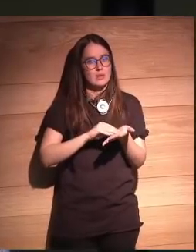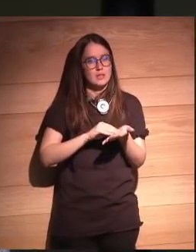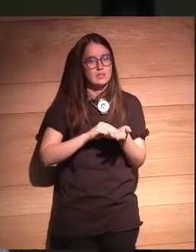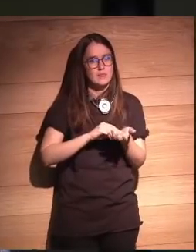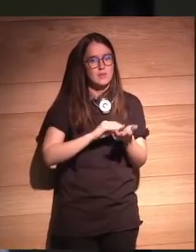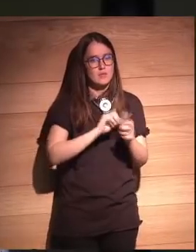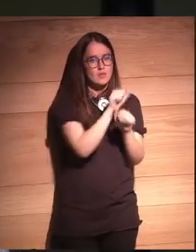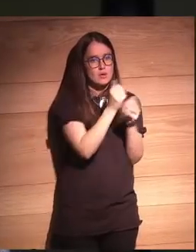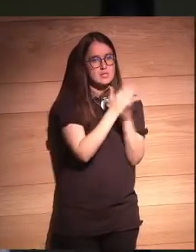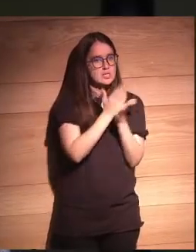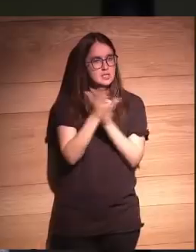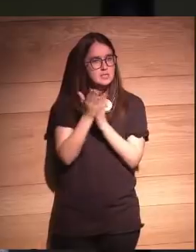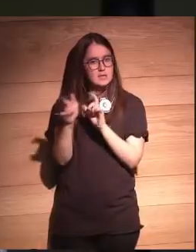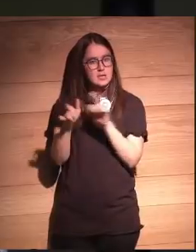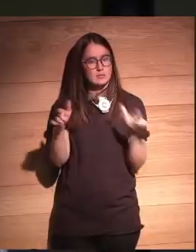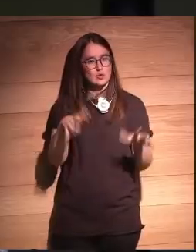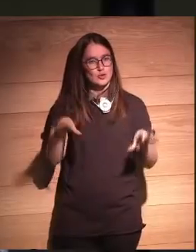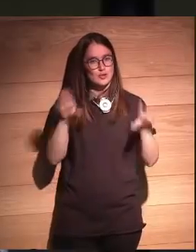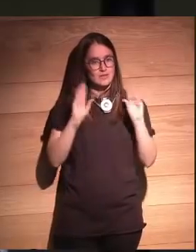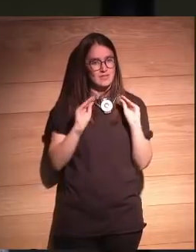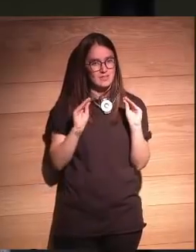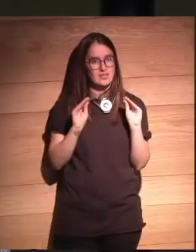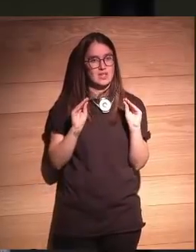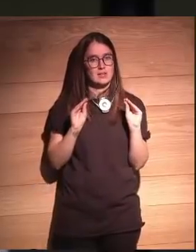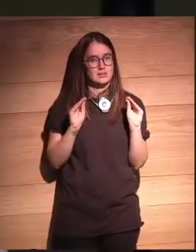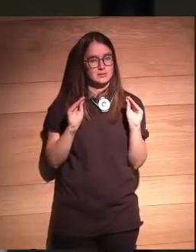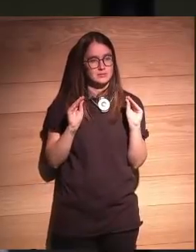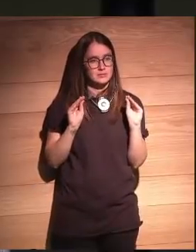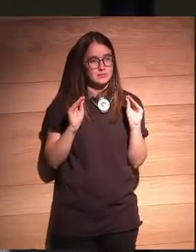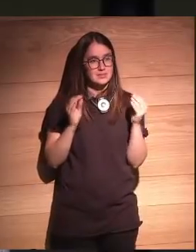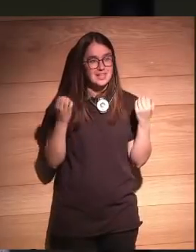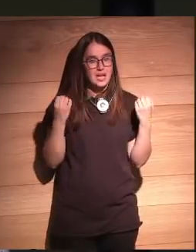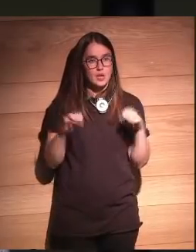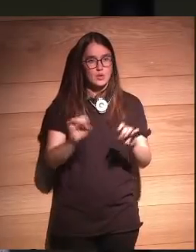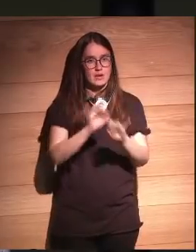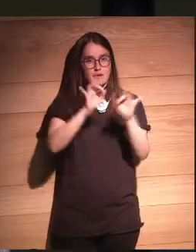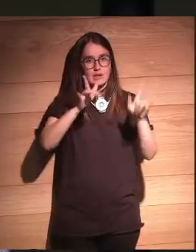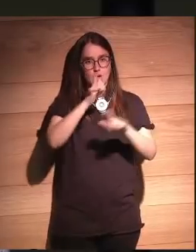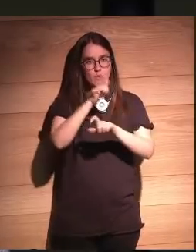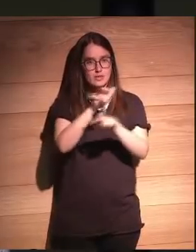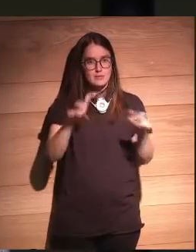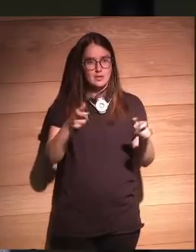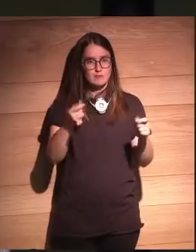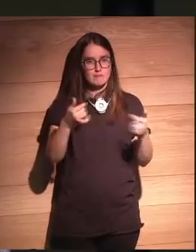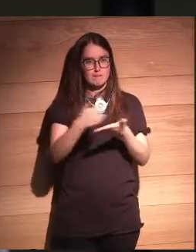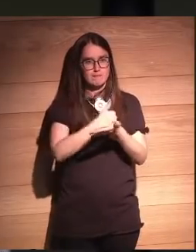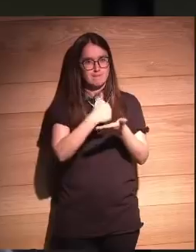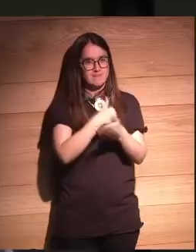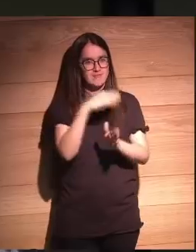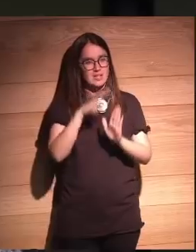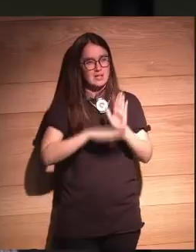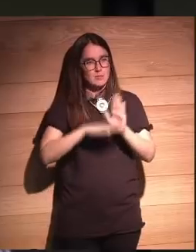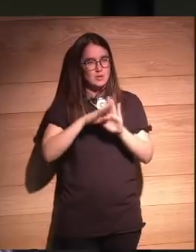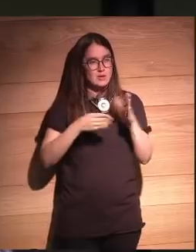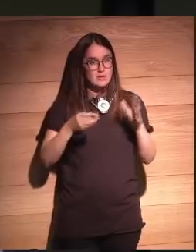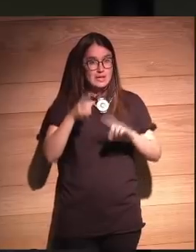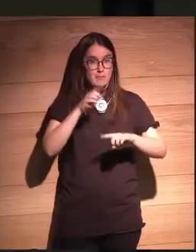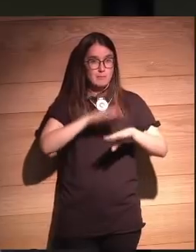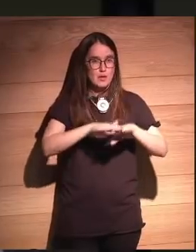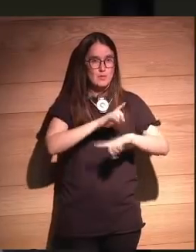plantear esto para que la gente lo entienda, aunque claramente hay gente que se está beneficiando del problema de la